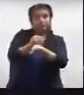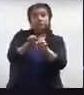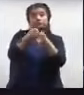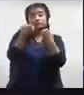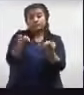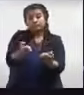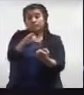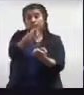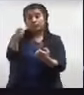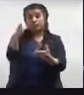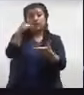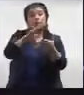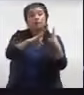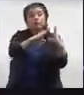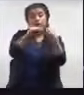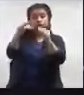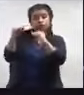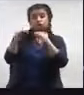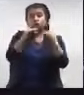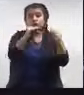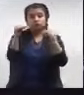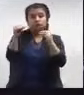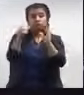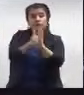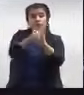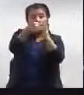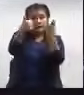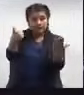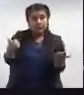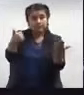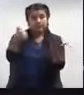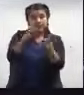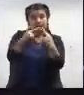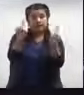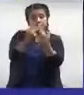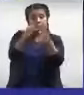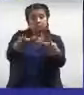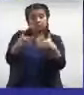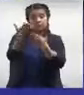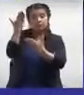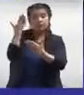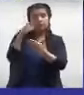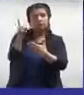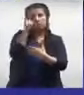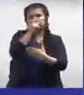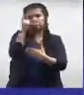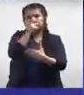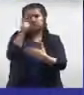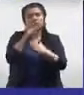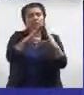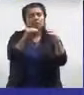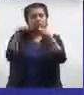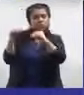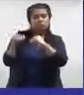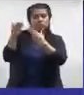sentido, se somete a discusión la referida acta. No habiendo discusión, se entrará a